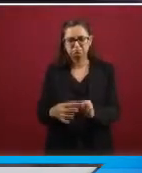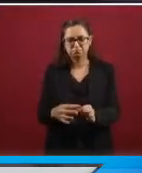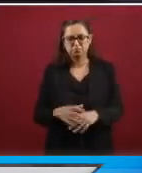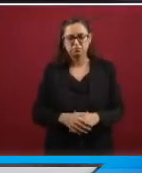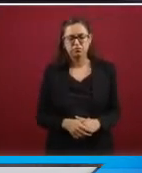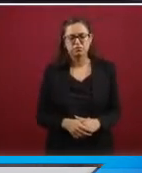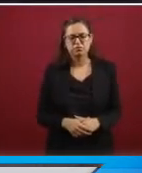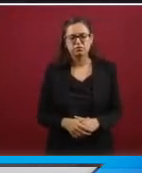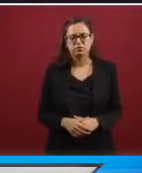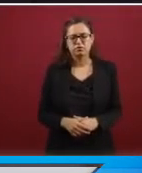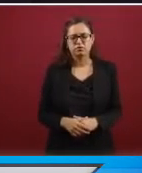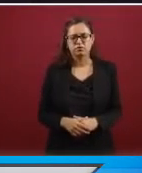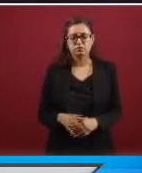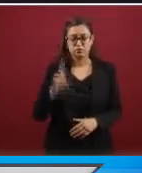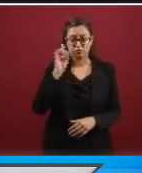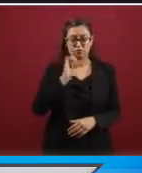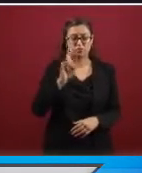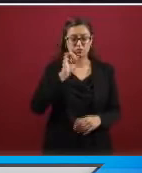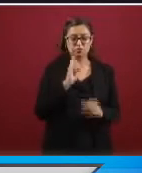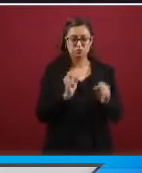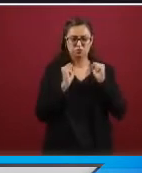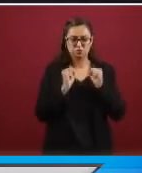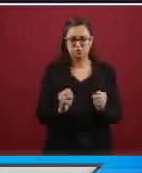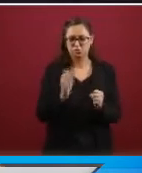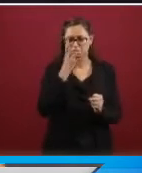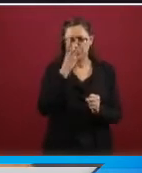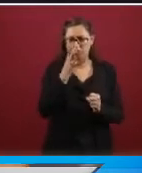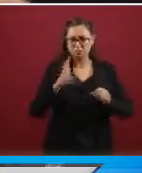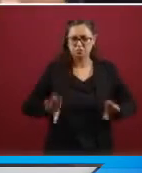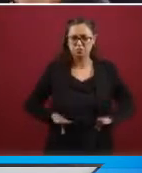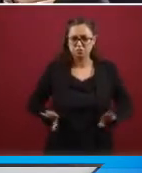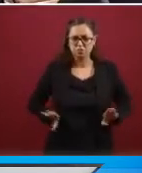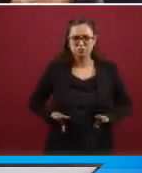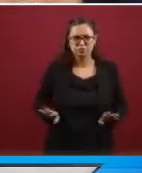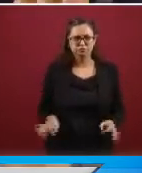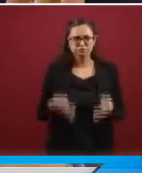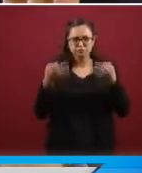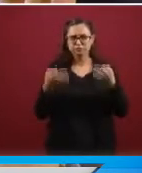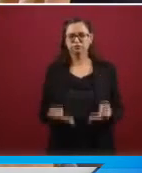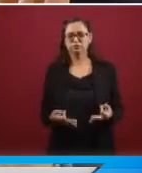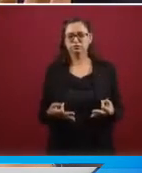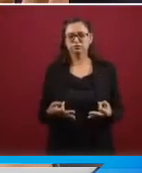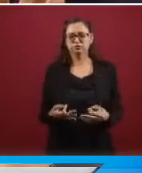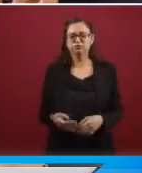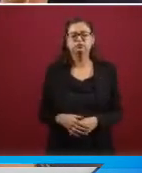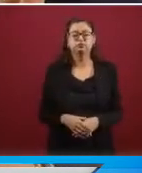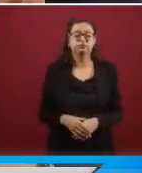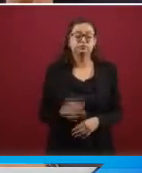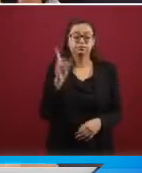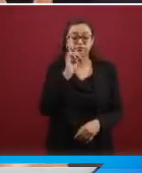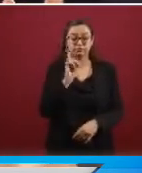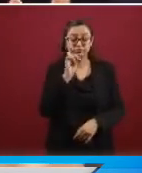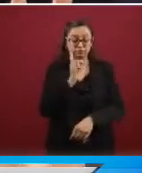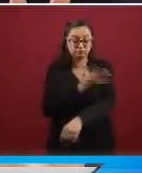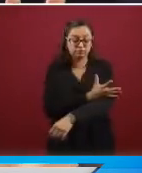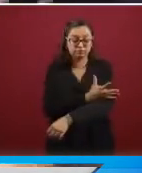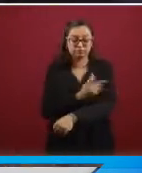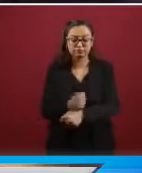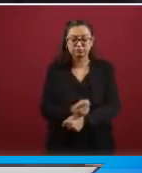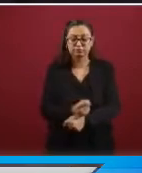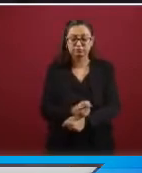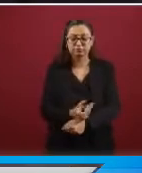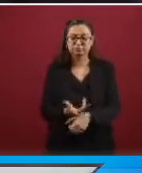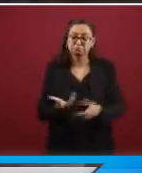solicitan los medios conservadores. Hace un llamado a respetar a los medios de información y a los periodistas. Se atenderán los hechos de agresiones a periodistas